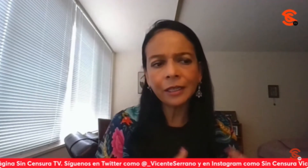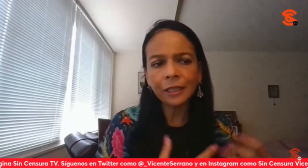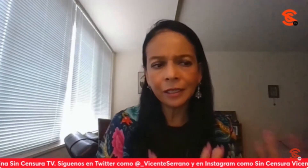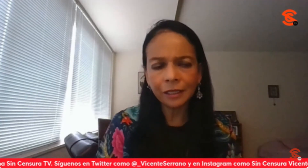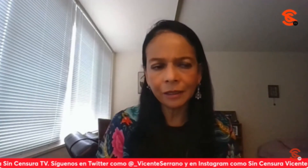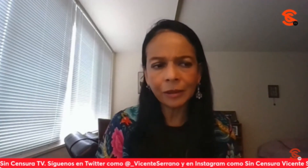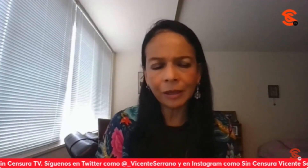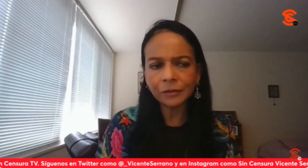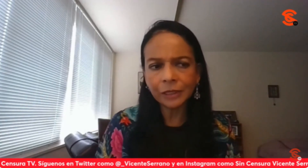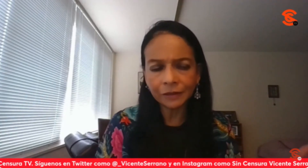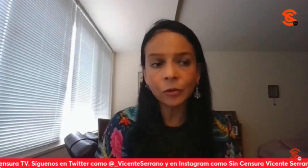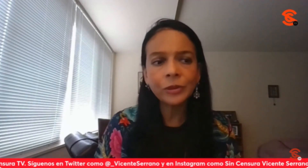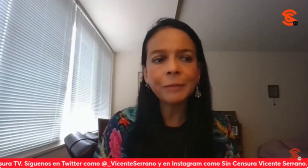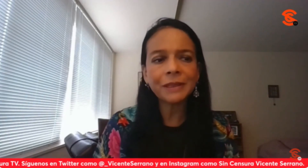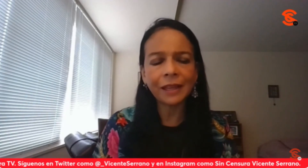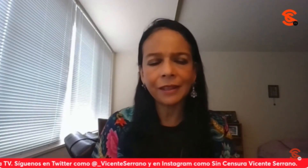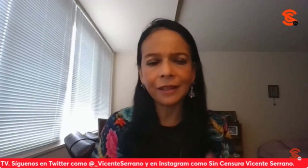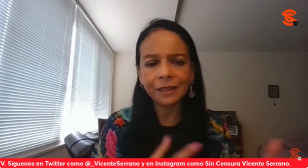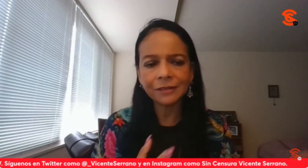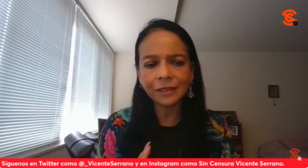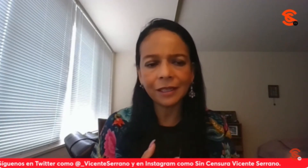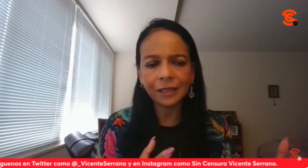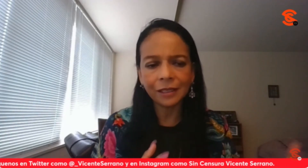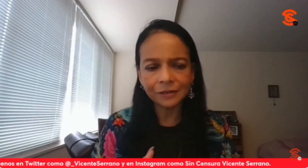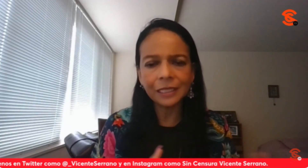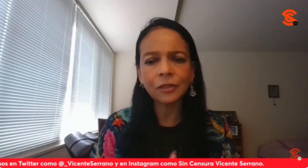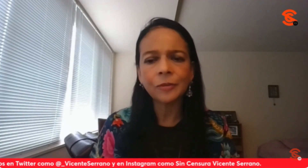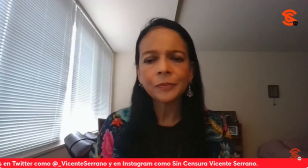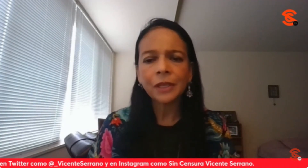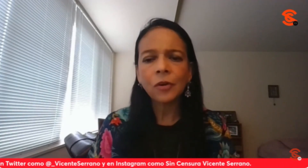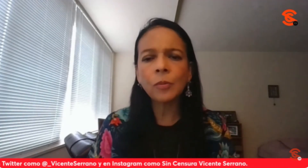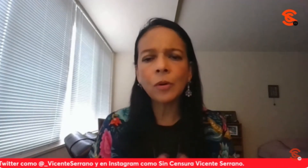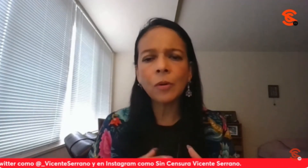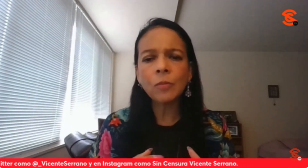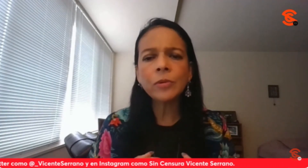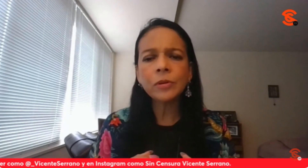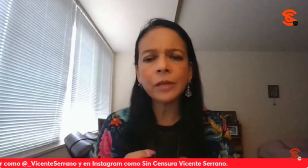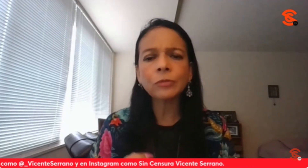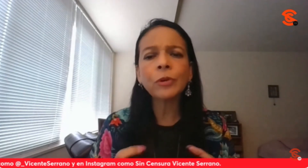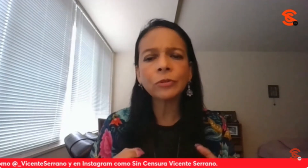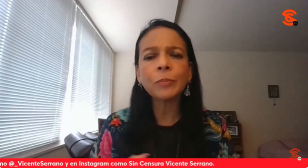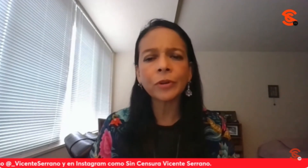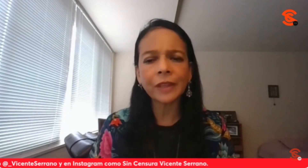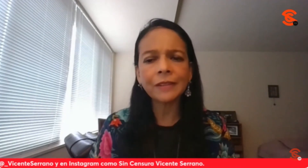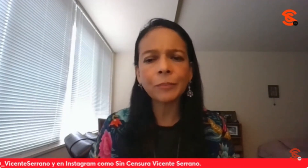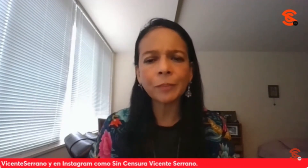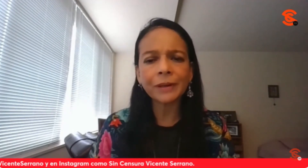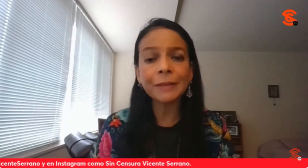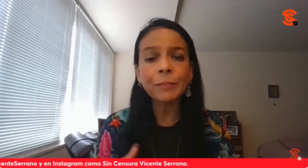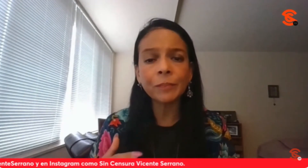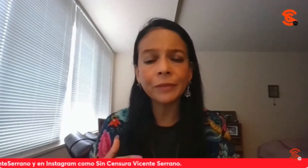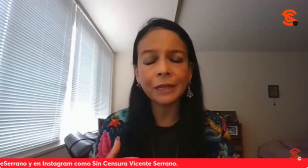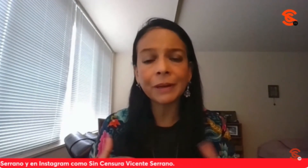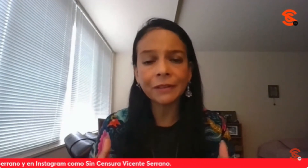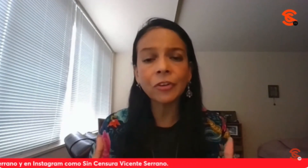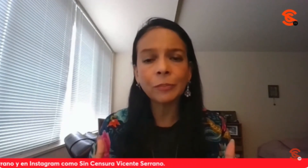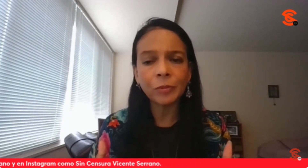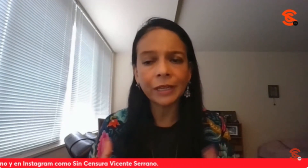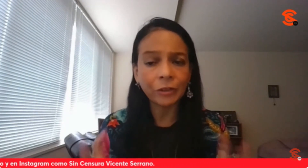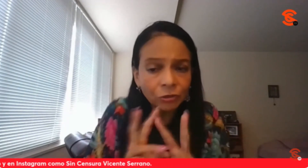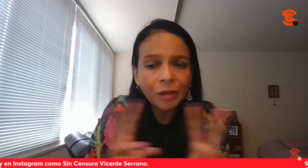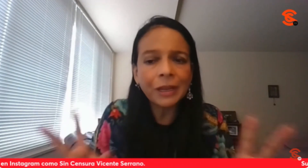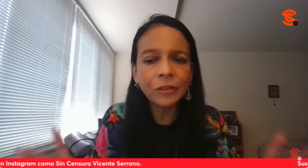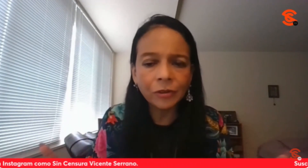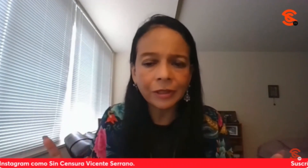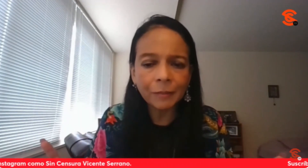ya en la segunda mitad de este siglo, hubo un esfuerzo importante por parte del Partido